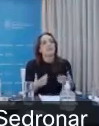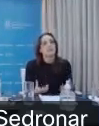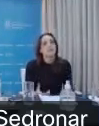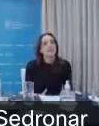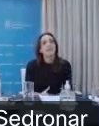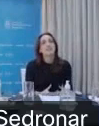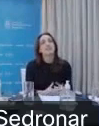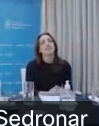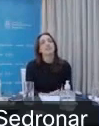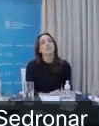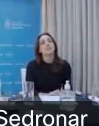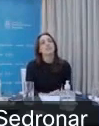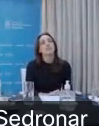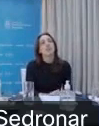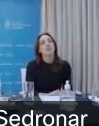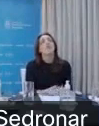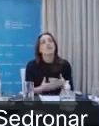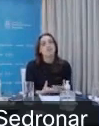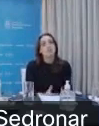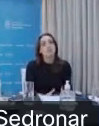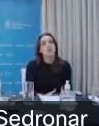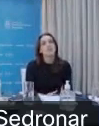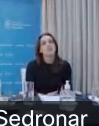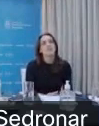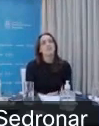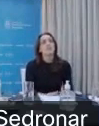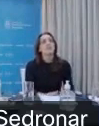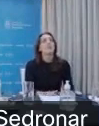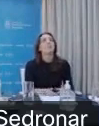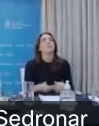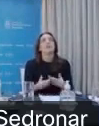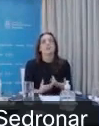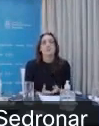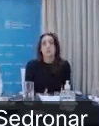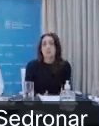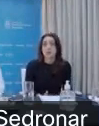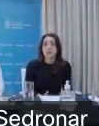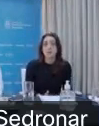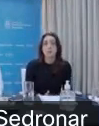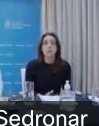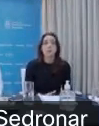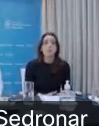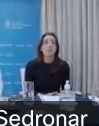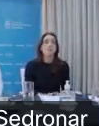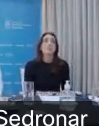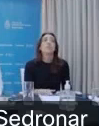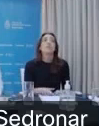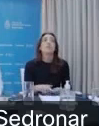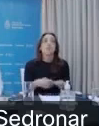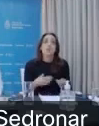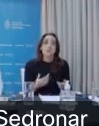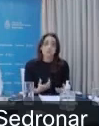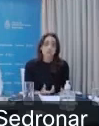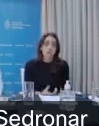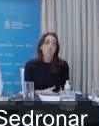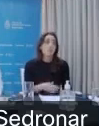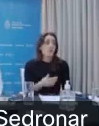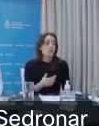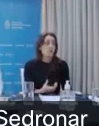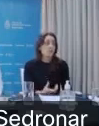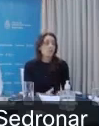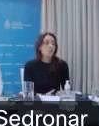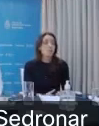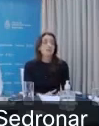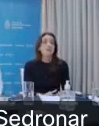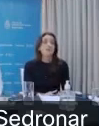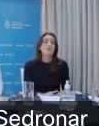de su creatividad, ¿no? De ofrecerles lugares de pertenencia, acompañar sus desarrollos, ¿no? En esto la universidad lo